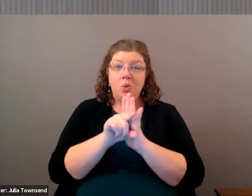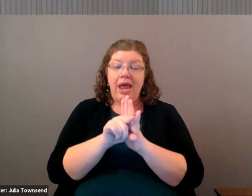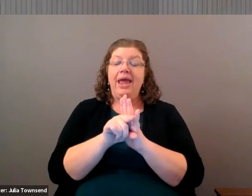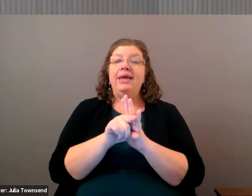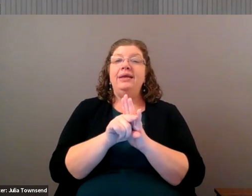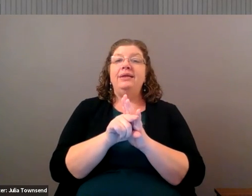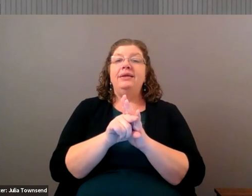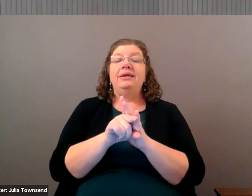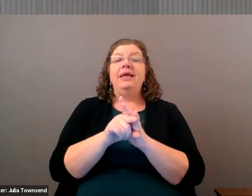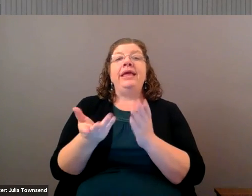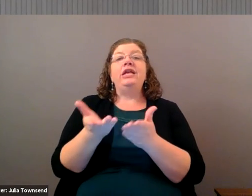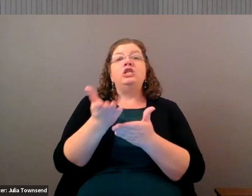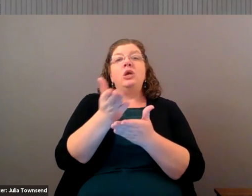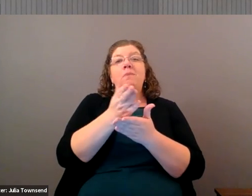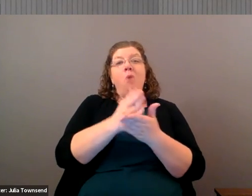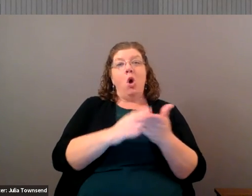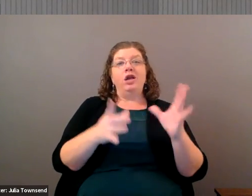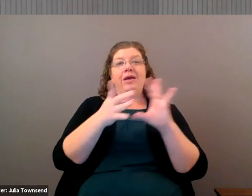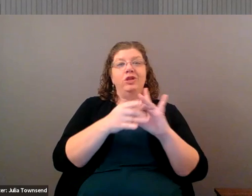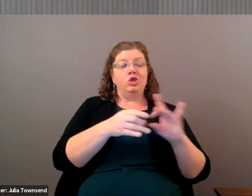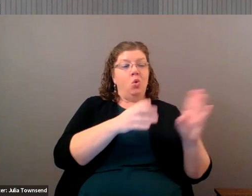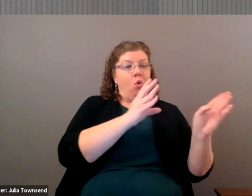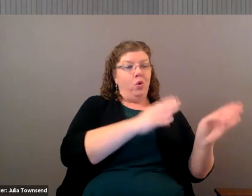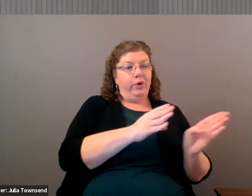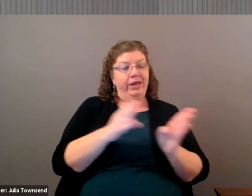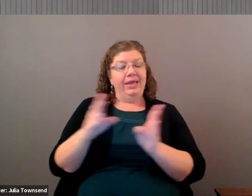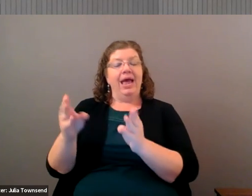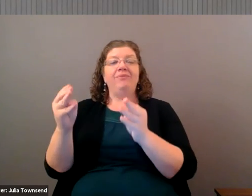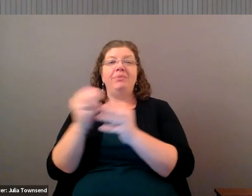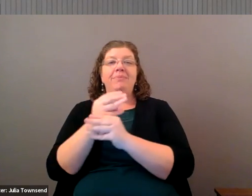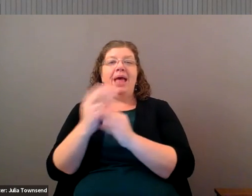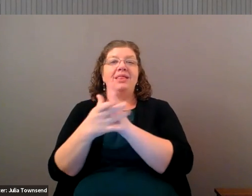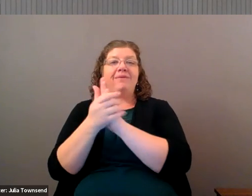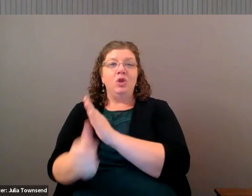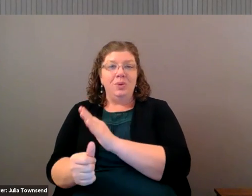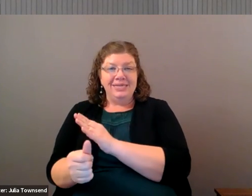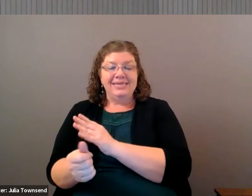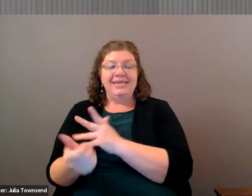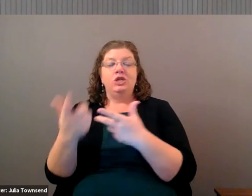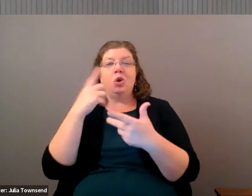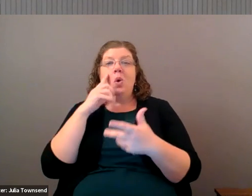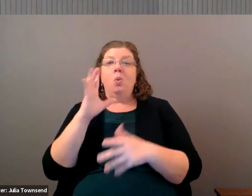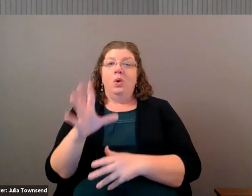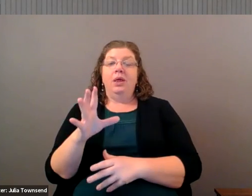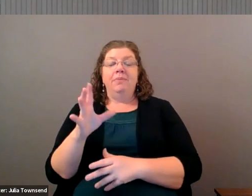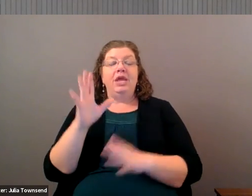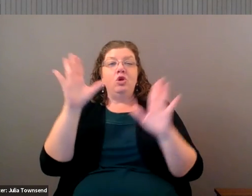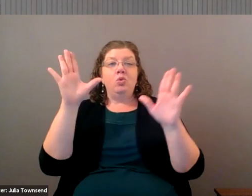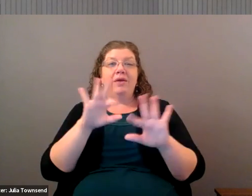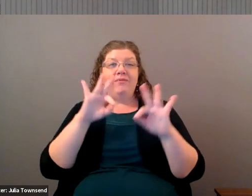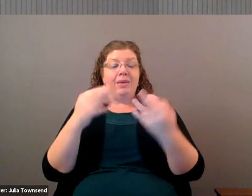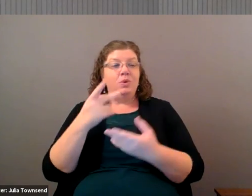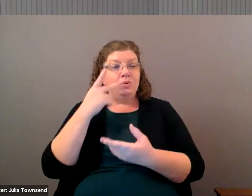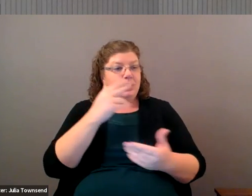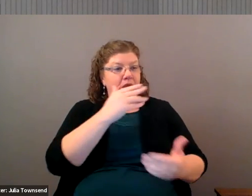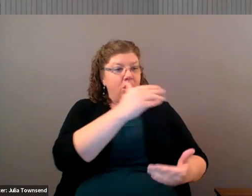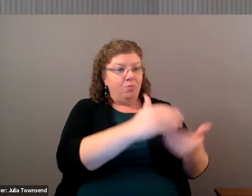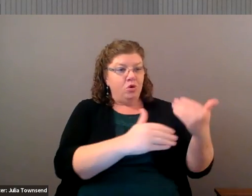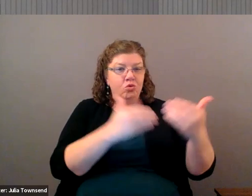es parte de la historia de la fluidez matemática. Entonces sería excelente que las familias puedan ver esa